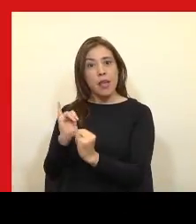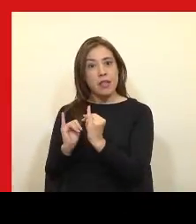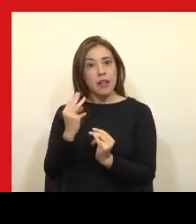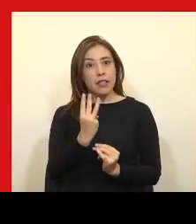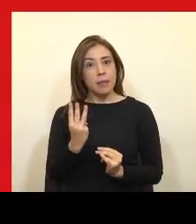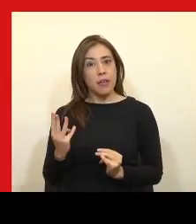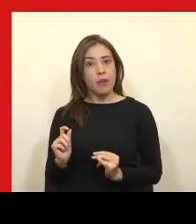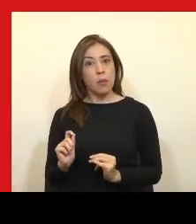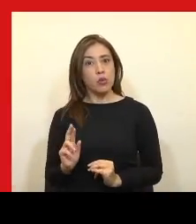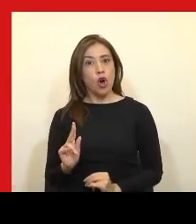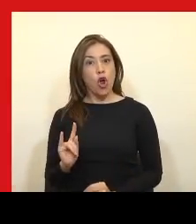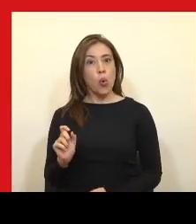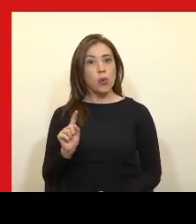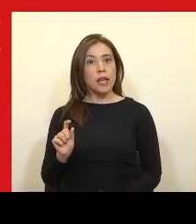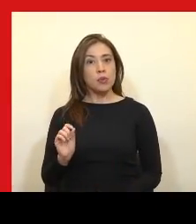a